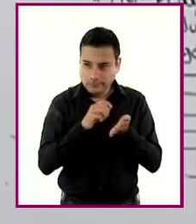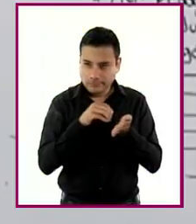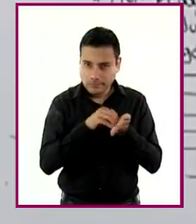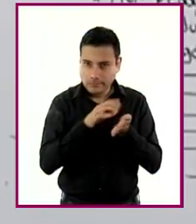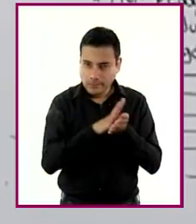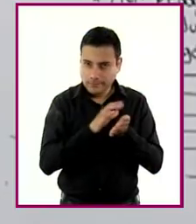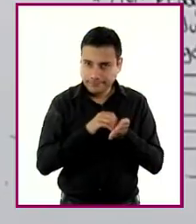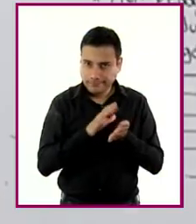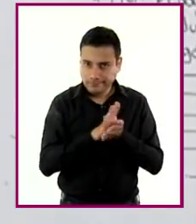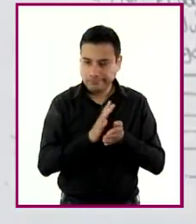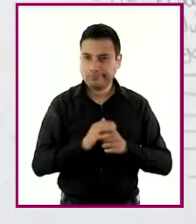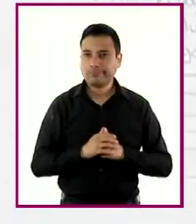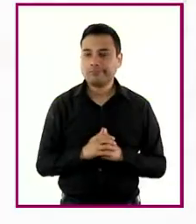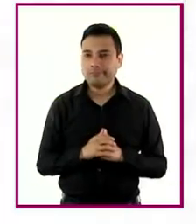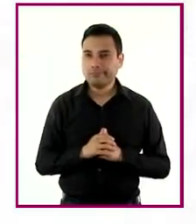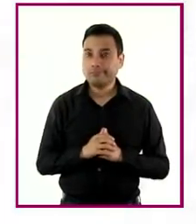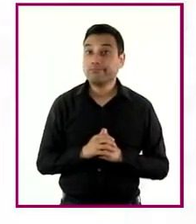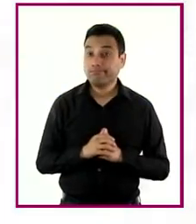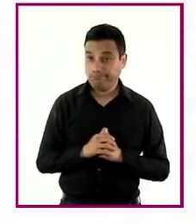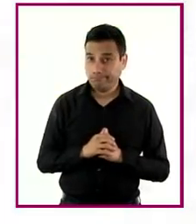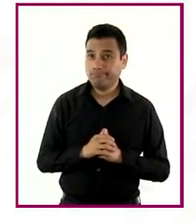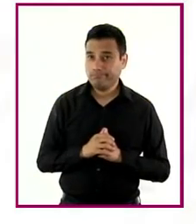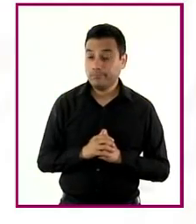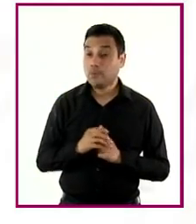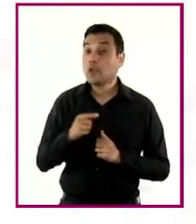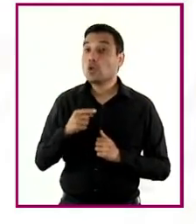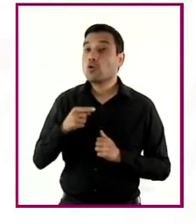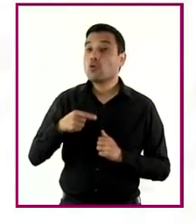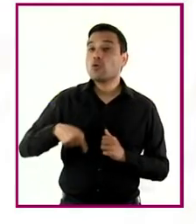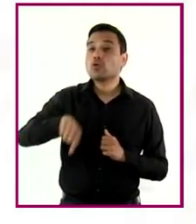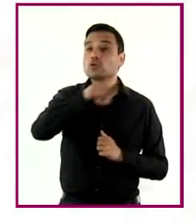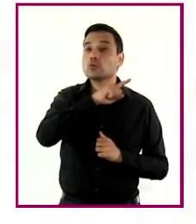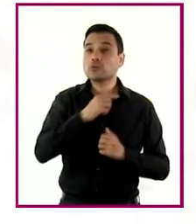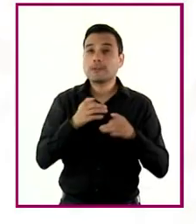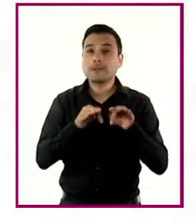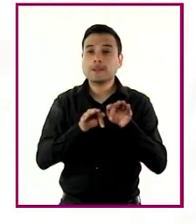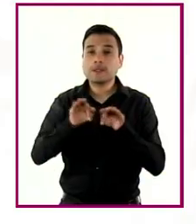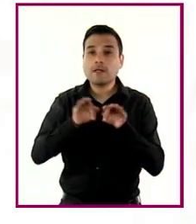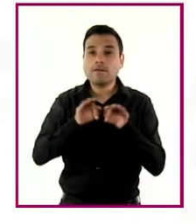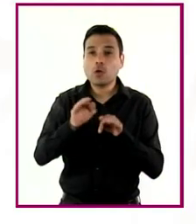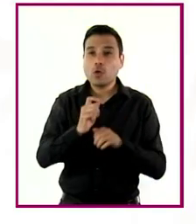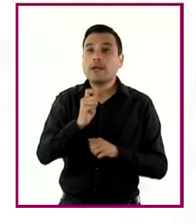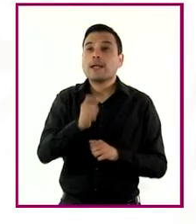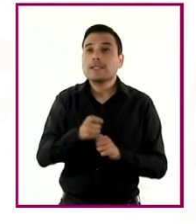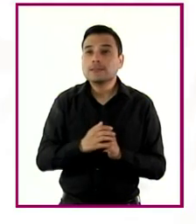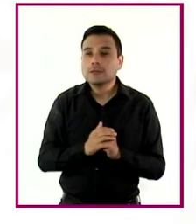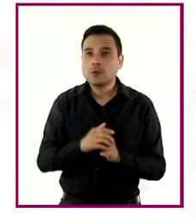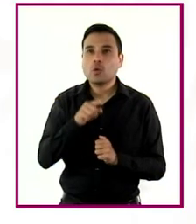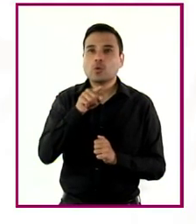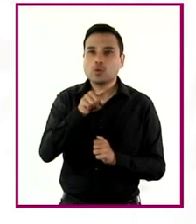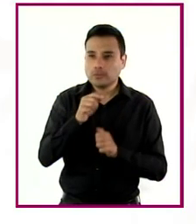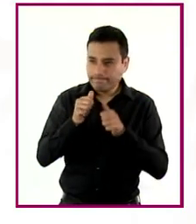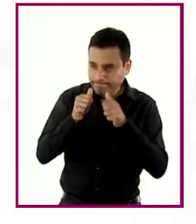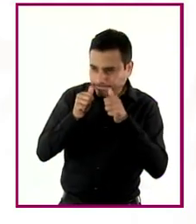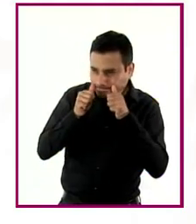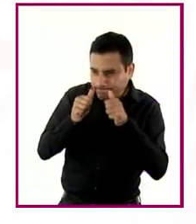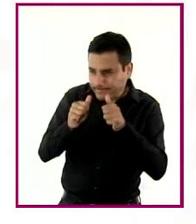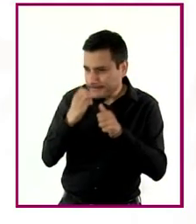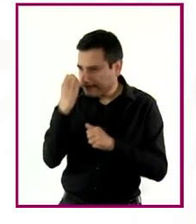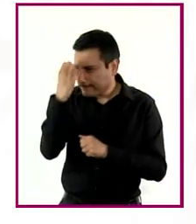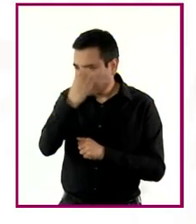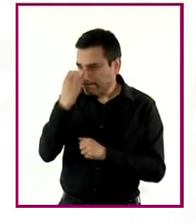les plantea. Y es aquí en donde nuestro trabajo consiste en observar con atención